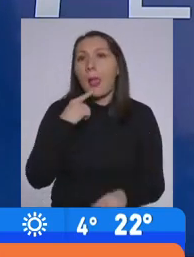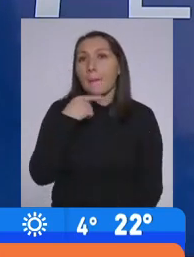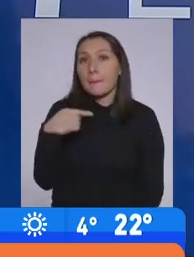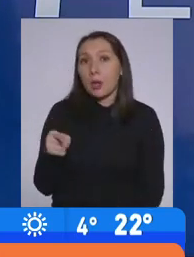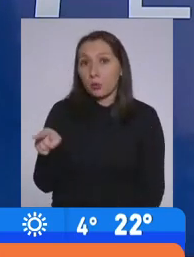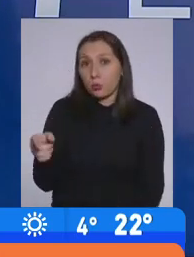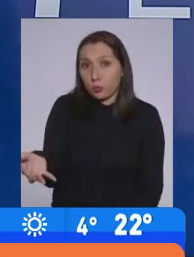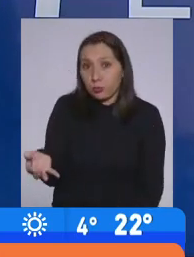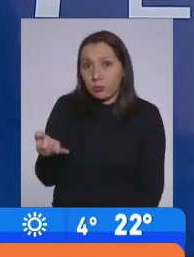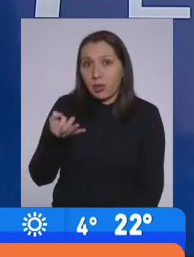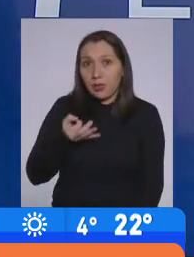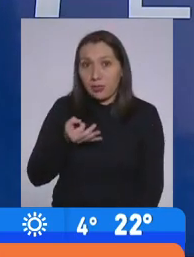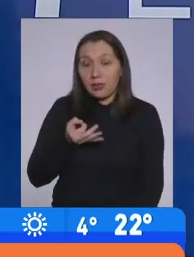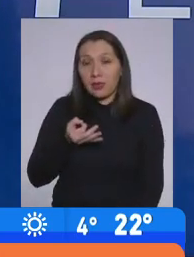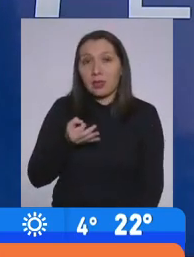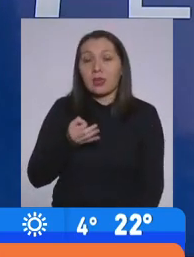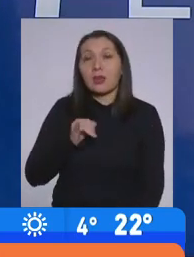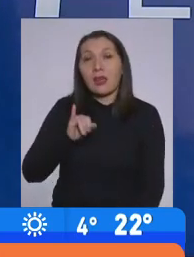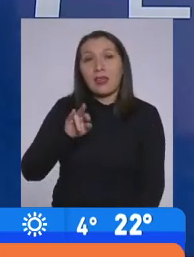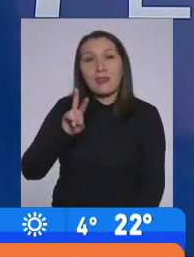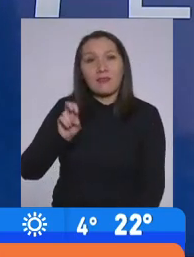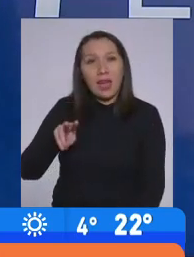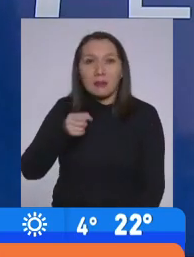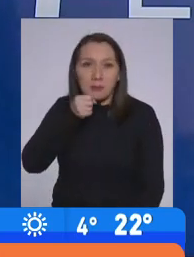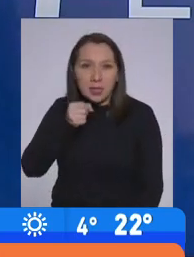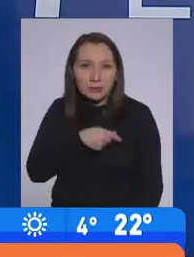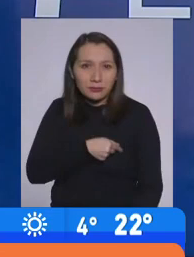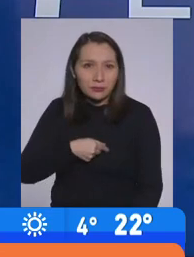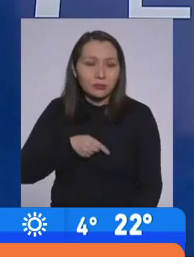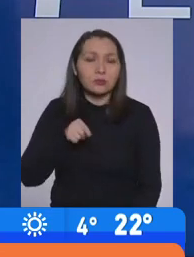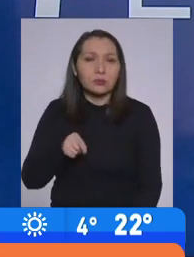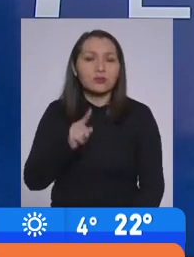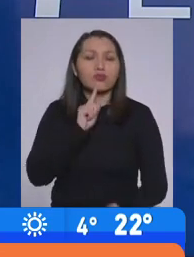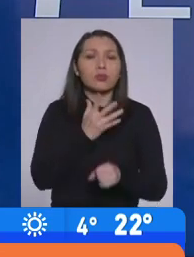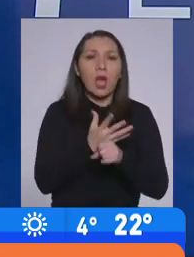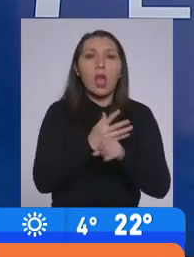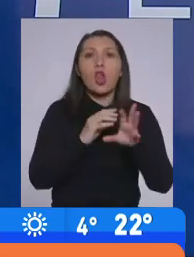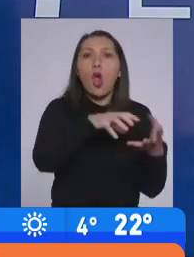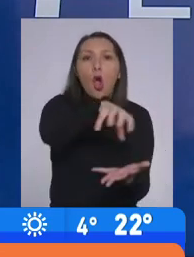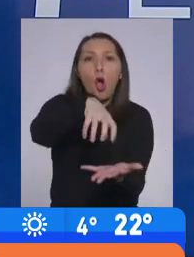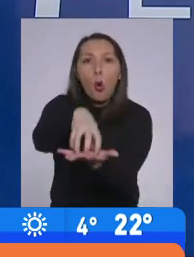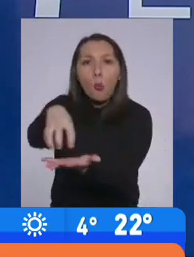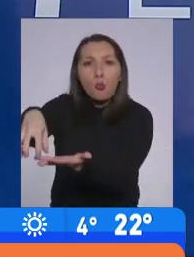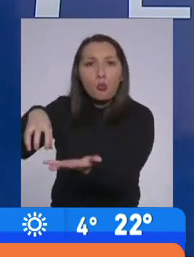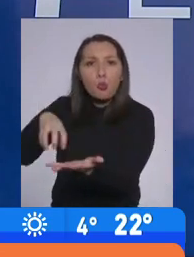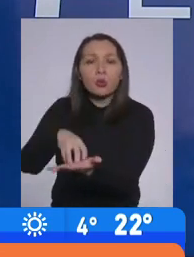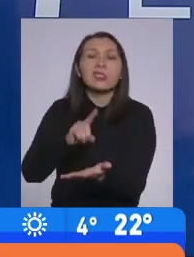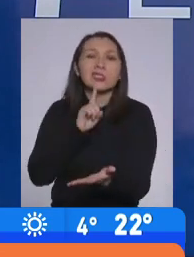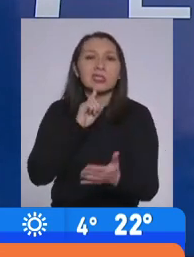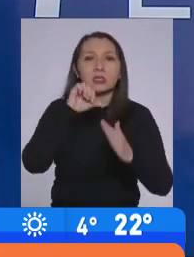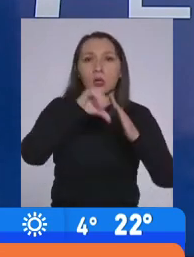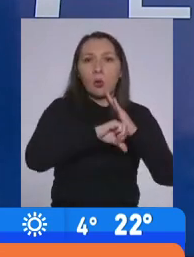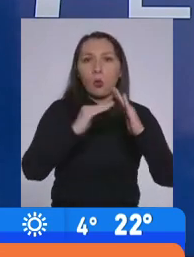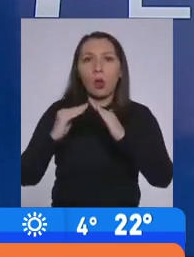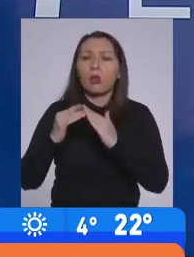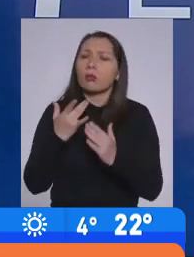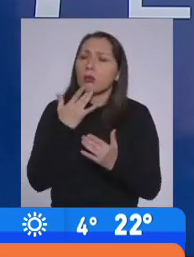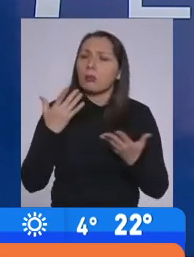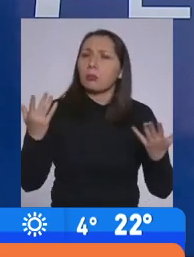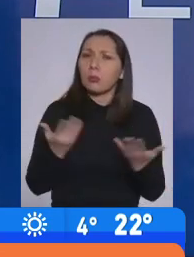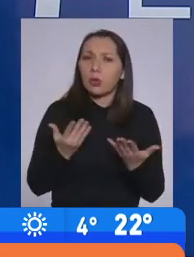pregunta que tú señalaba iban a esos clubes que se encuentran en comunas con cuarentena y por